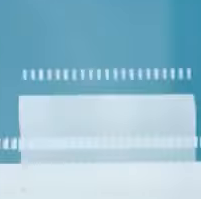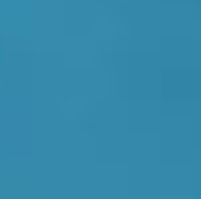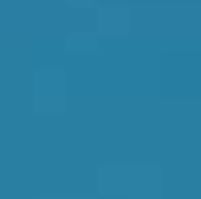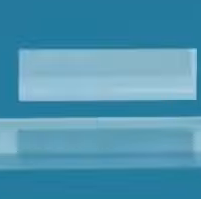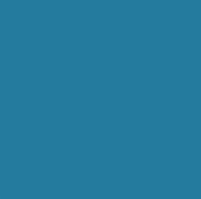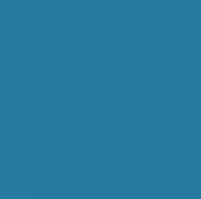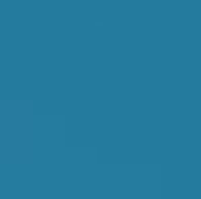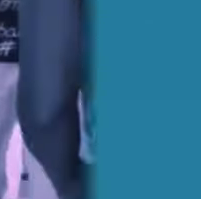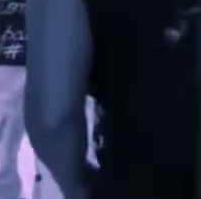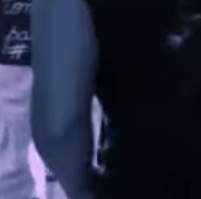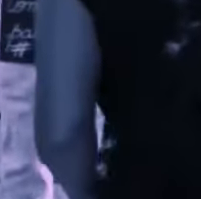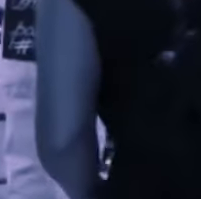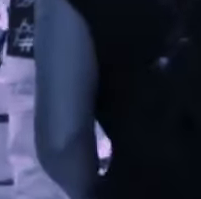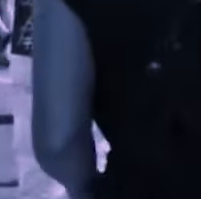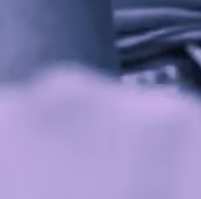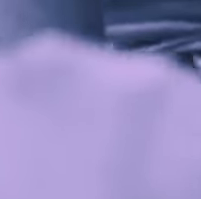B